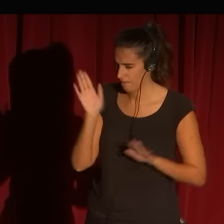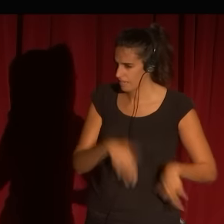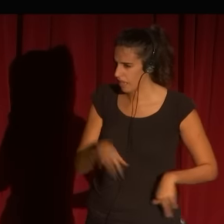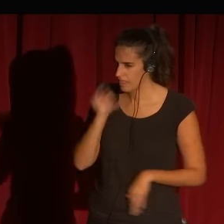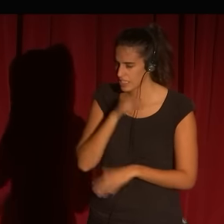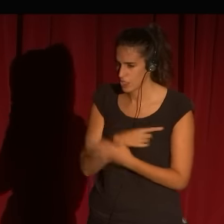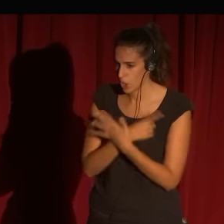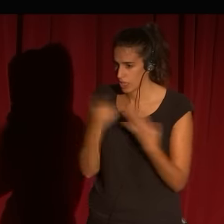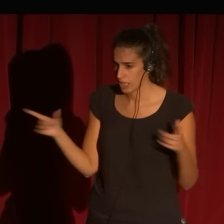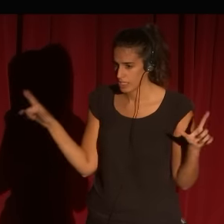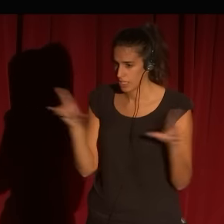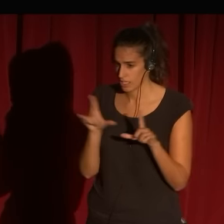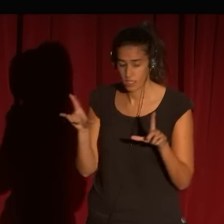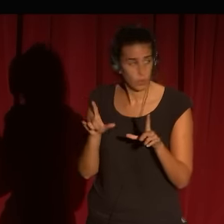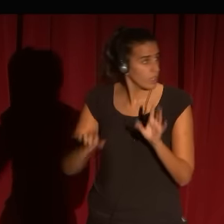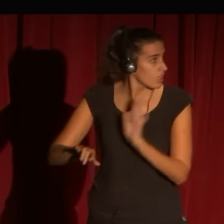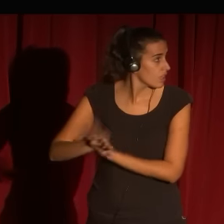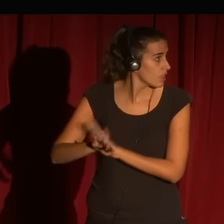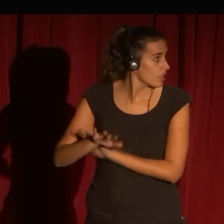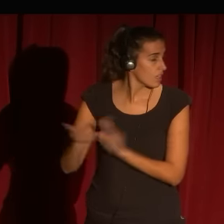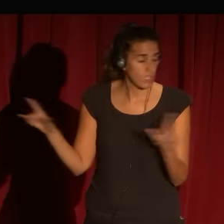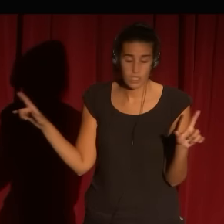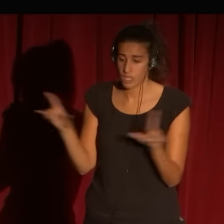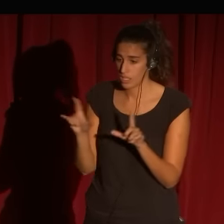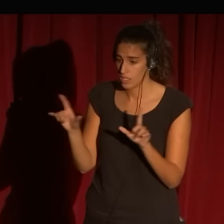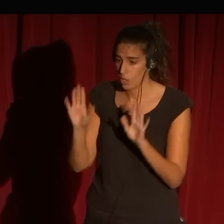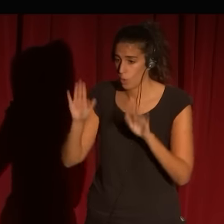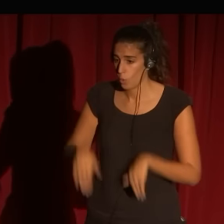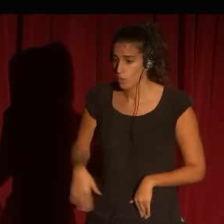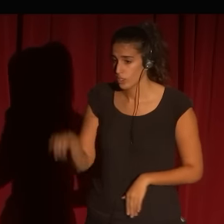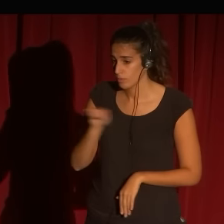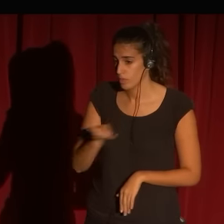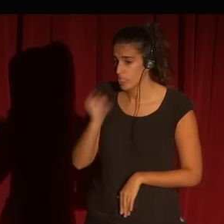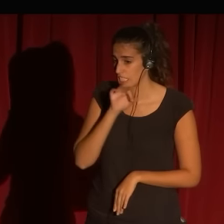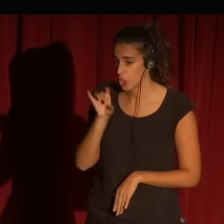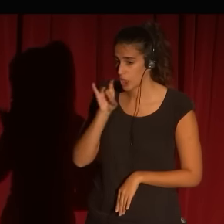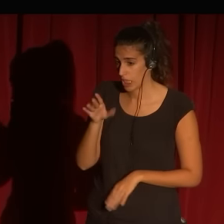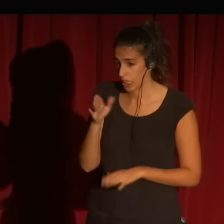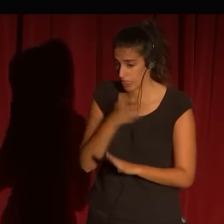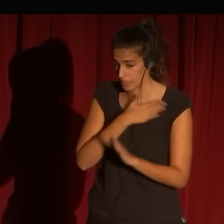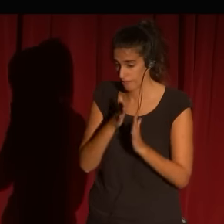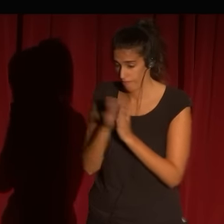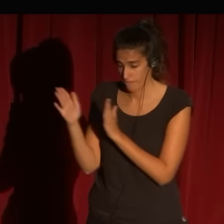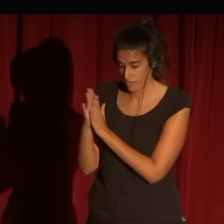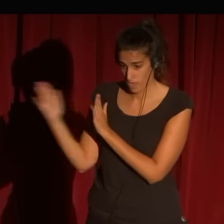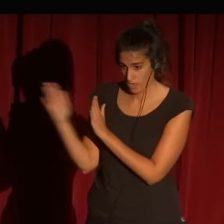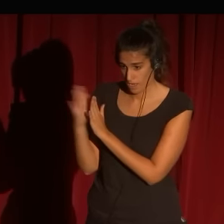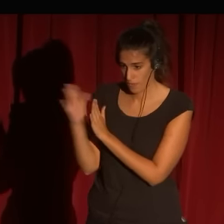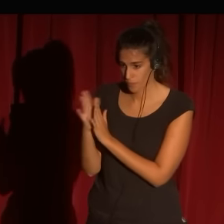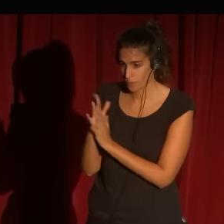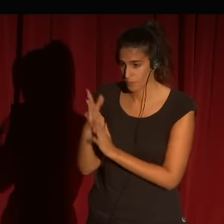cuadro de Andrea manteña que veis en la parte derecha de la imagen es un cuadro de los últimos años del siglo XV uno de los Reyes Magos lleva un bien